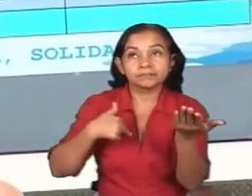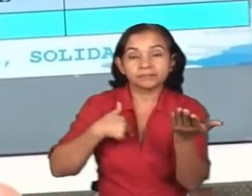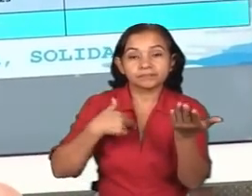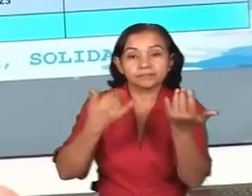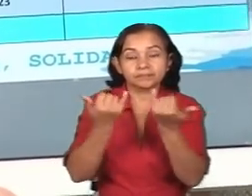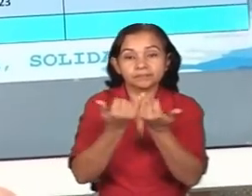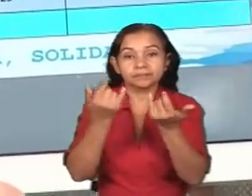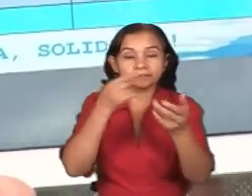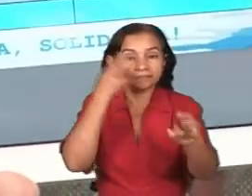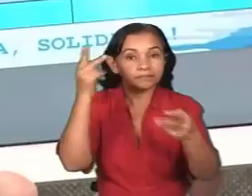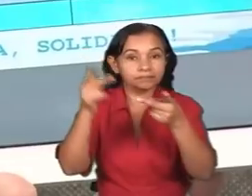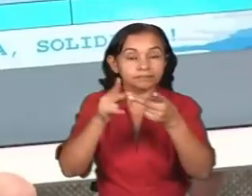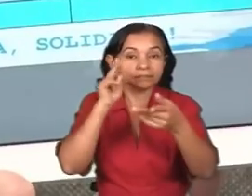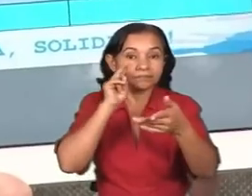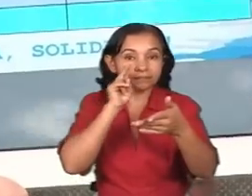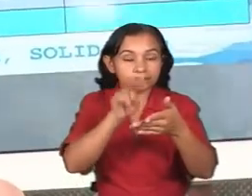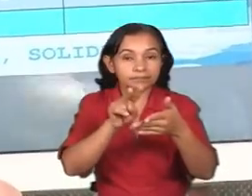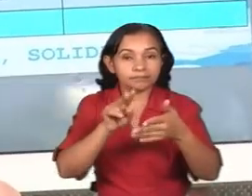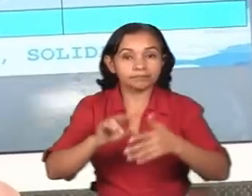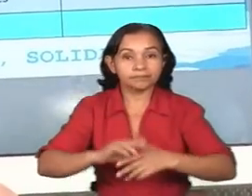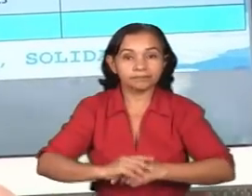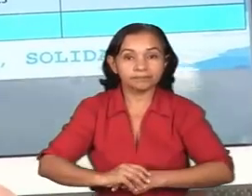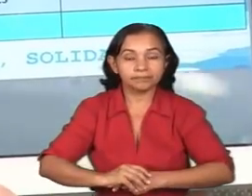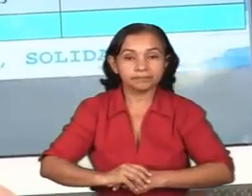está precisamente. Ahí lo pueden congelar tal vez.